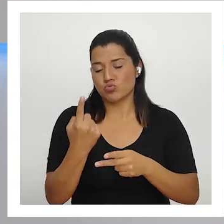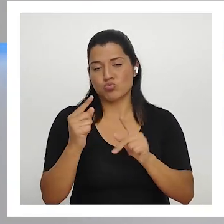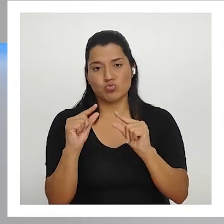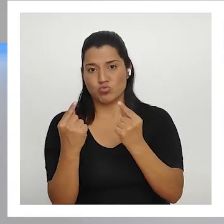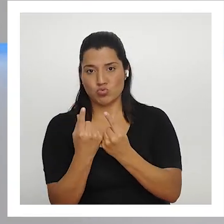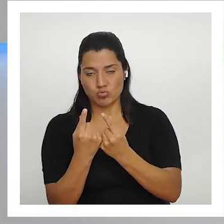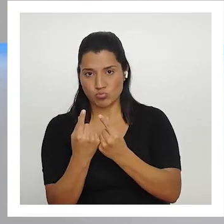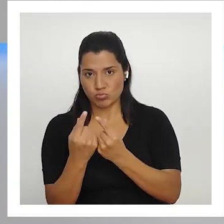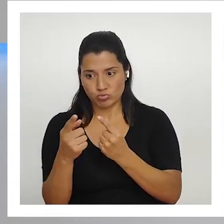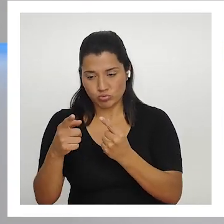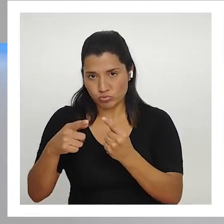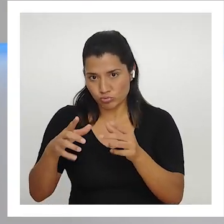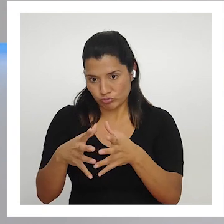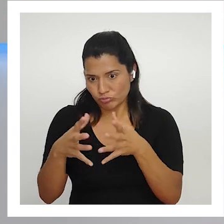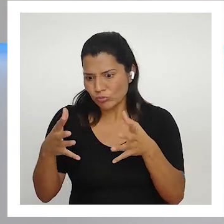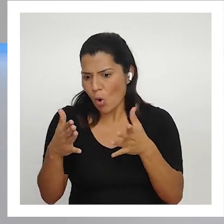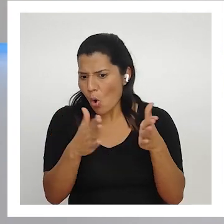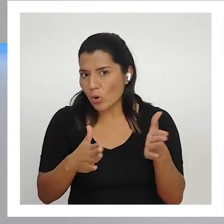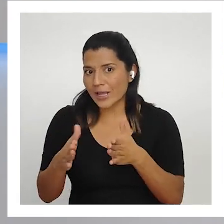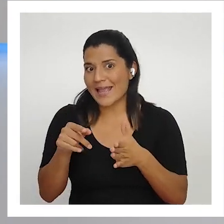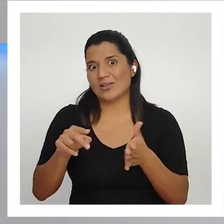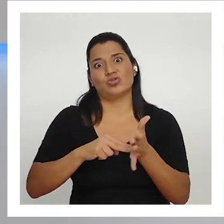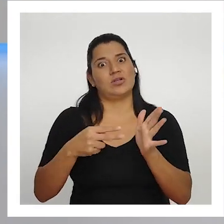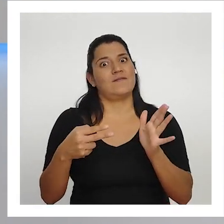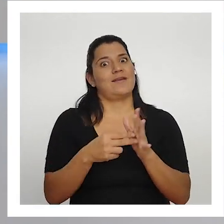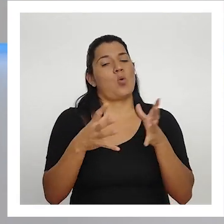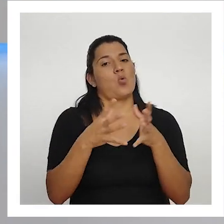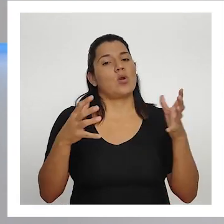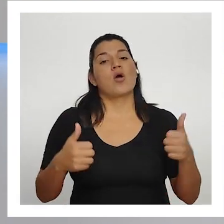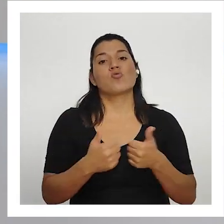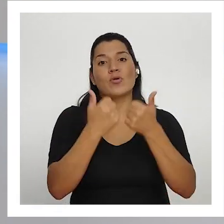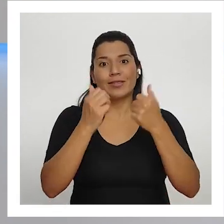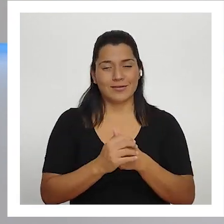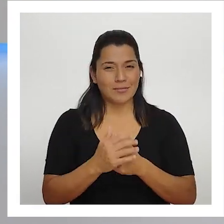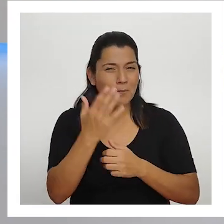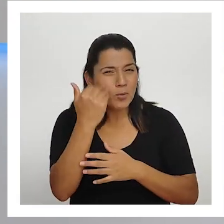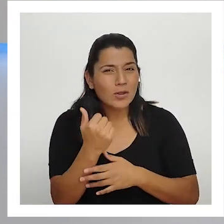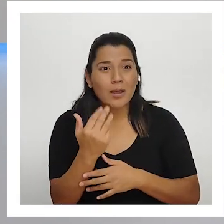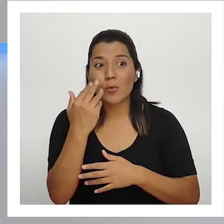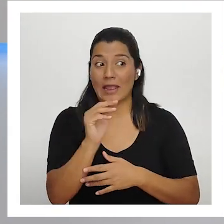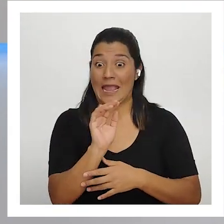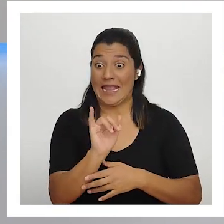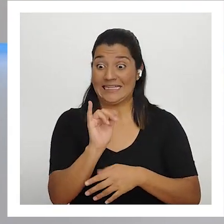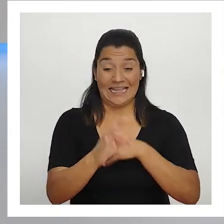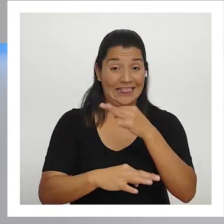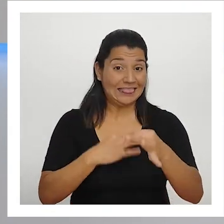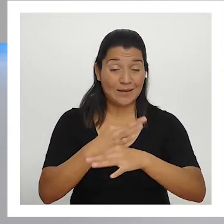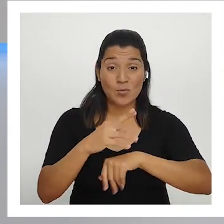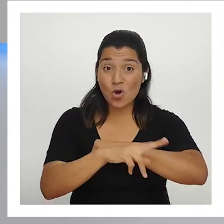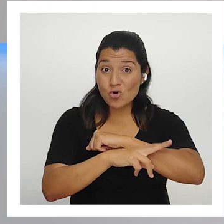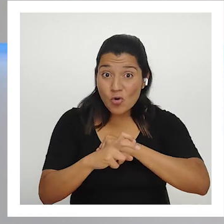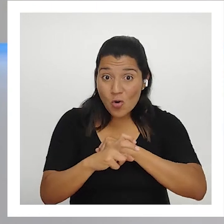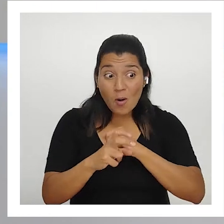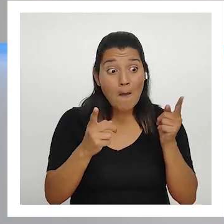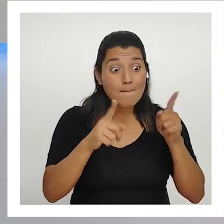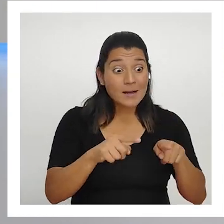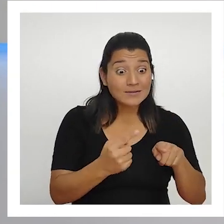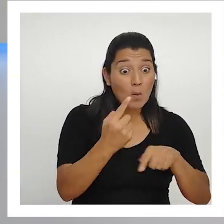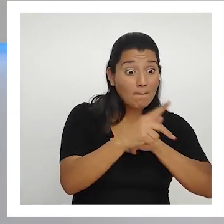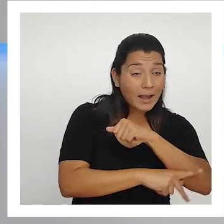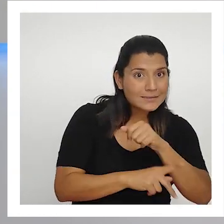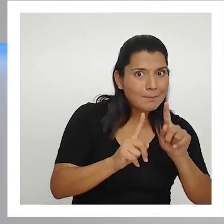mayor cantidad de personas ofendidas hacia sus fines delictivos. Y además implica esta situación